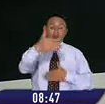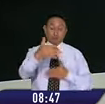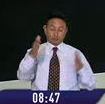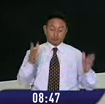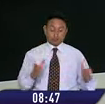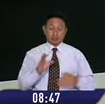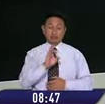perito Roberto Mesa.